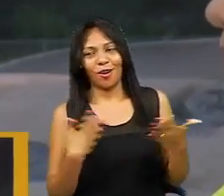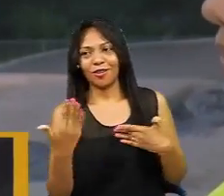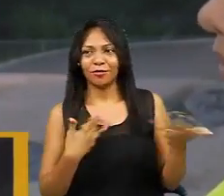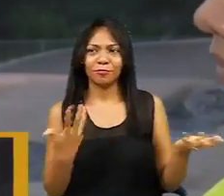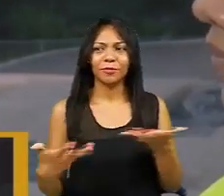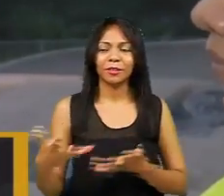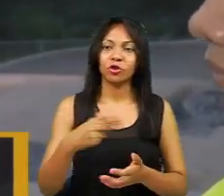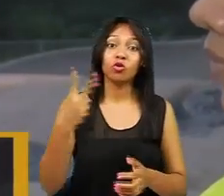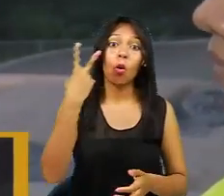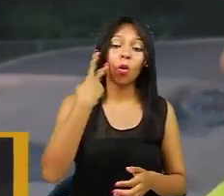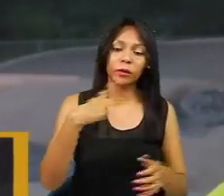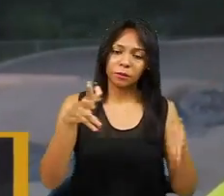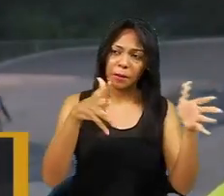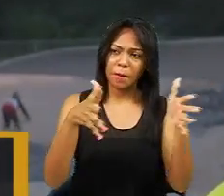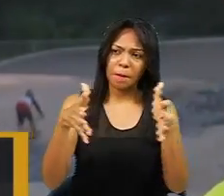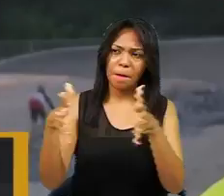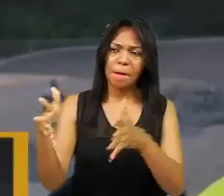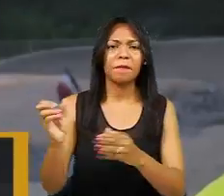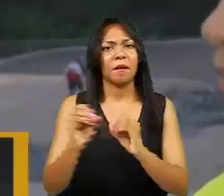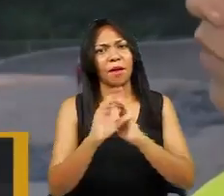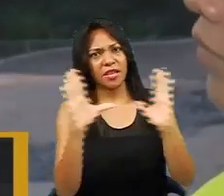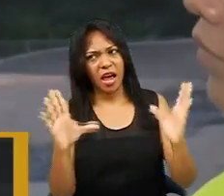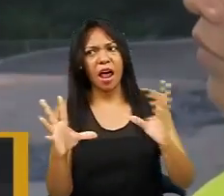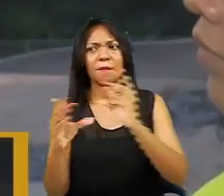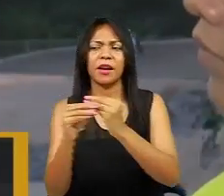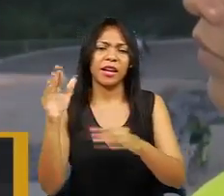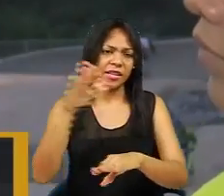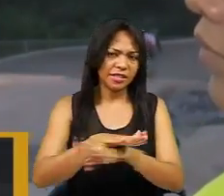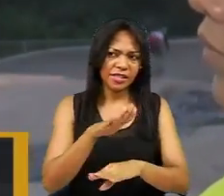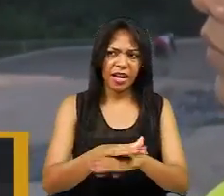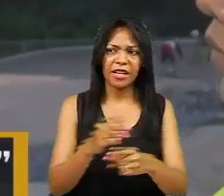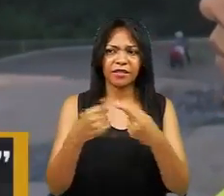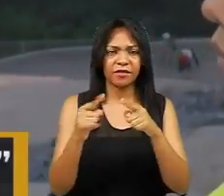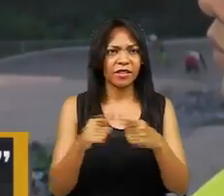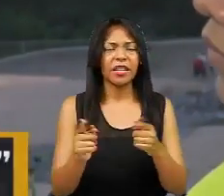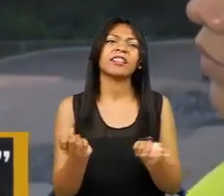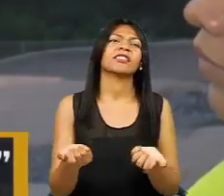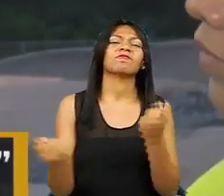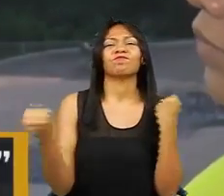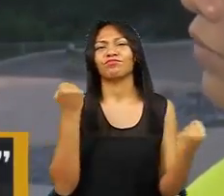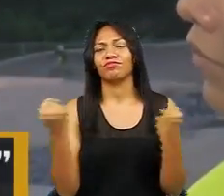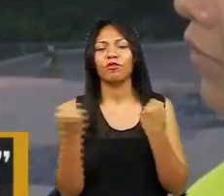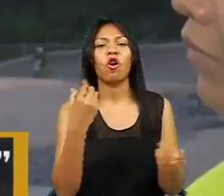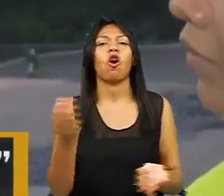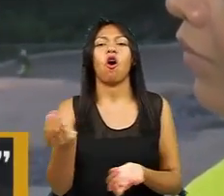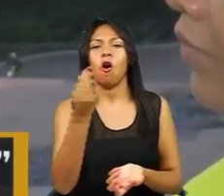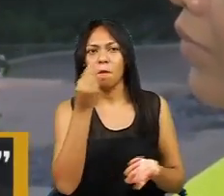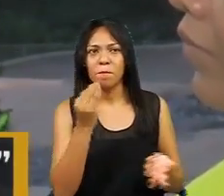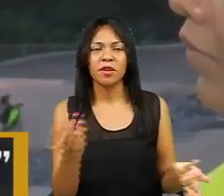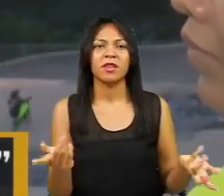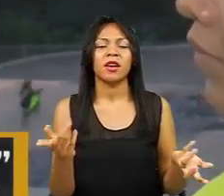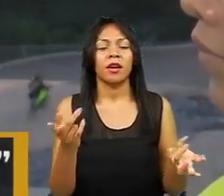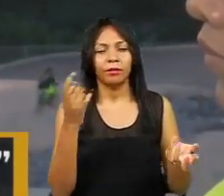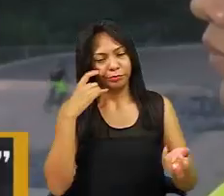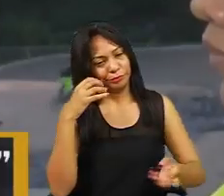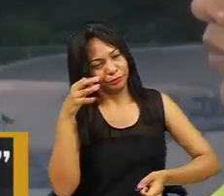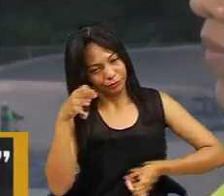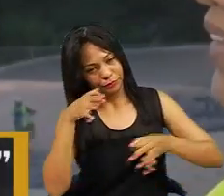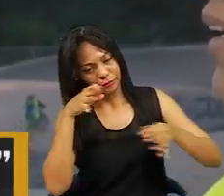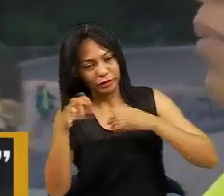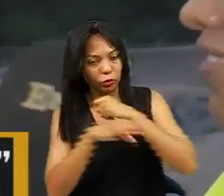tenido 2 días de capacitación, mañana y tarde nuevas tendencias de bicicross en el gimnasio, nutrición, psicología y ahora por último